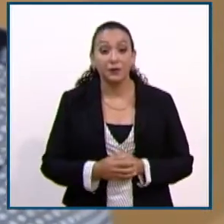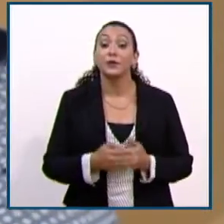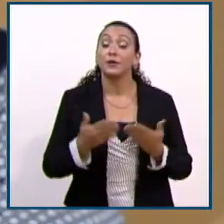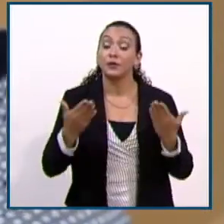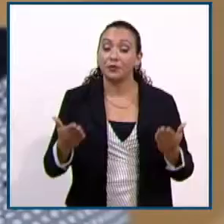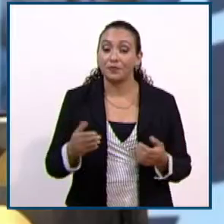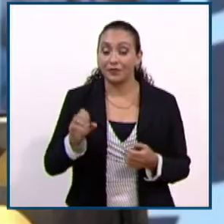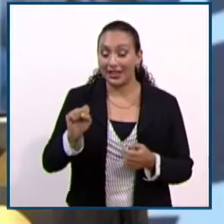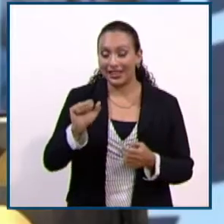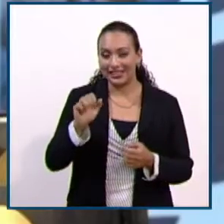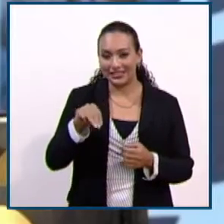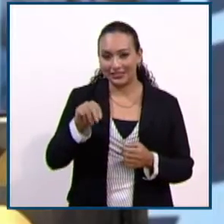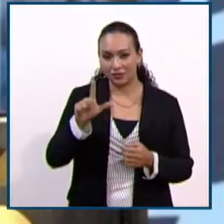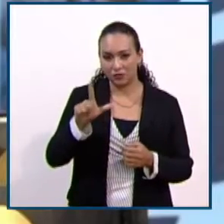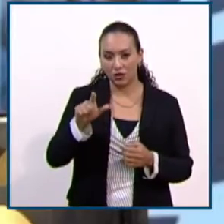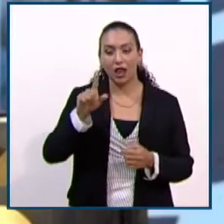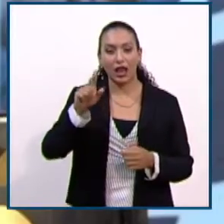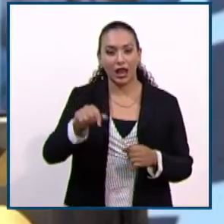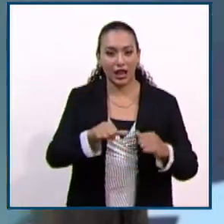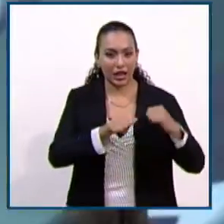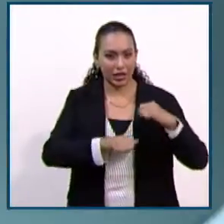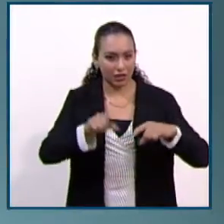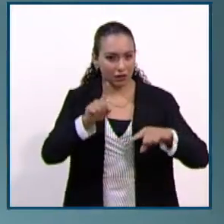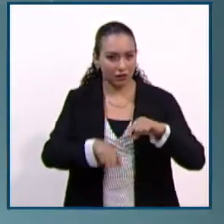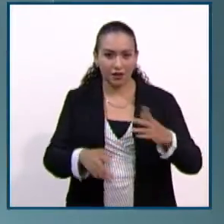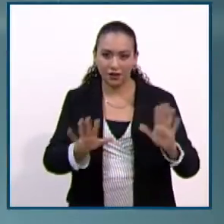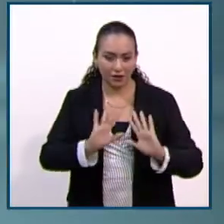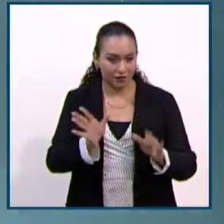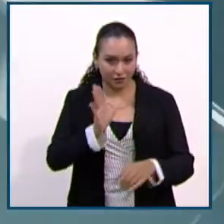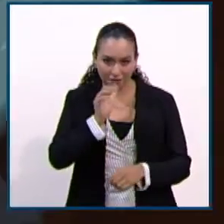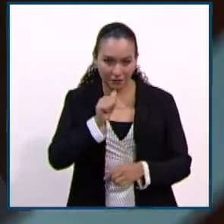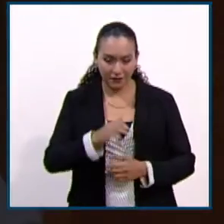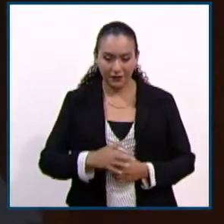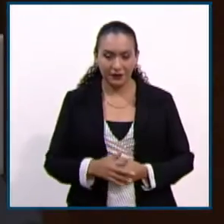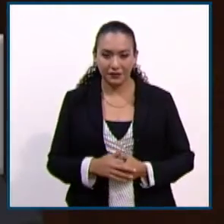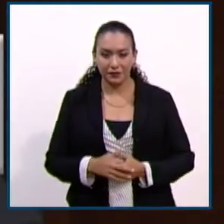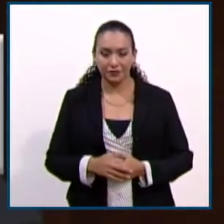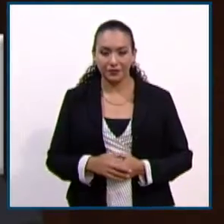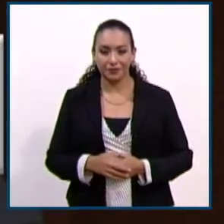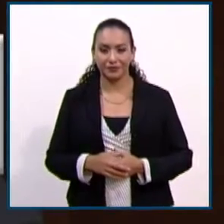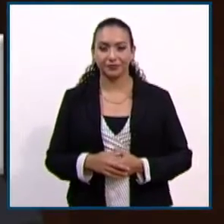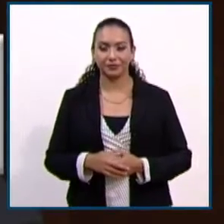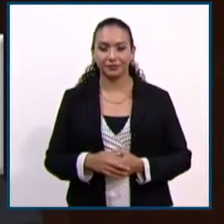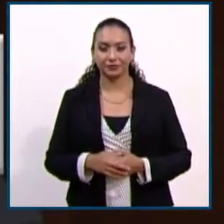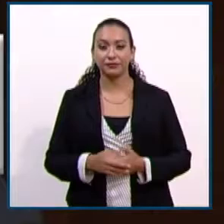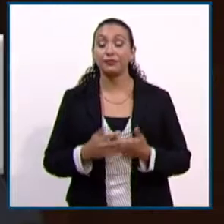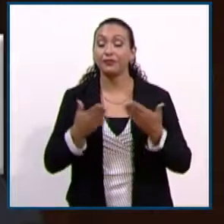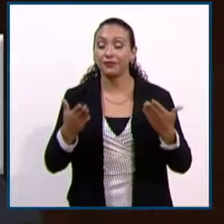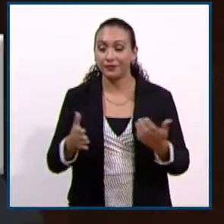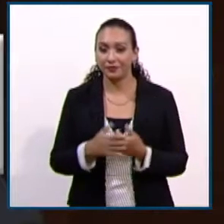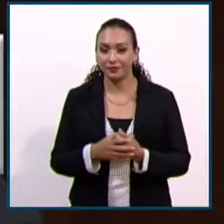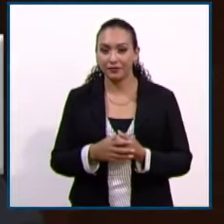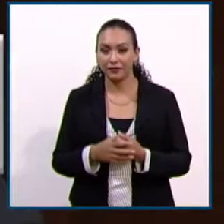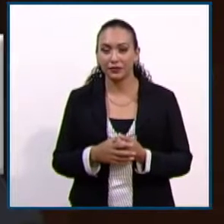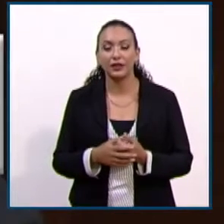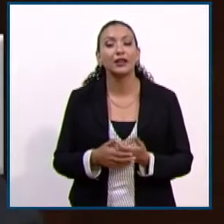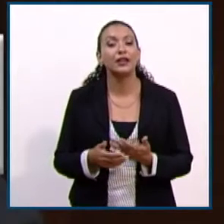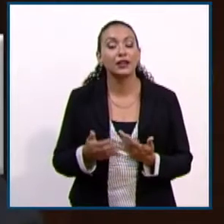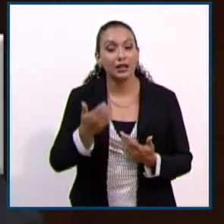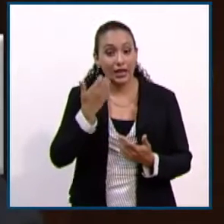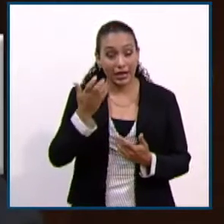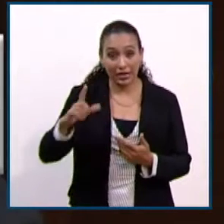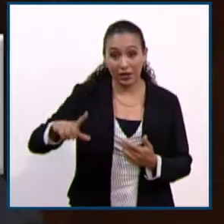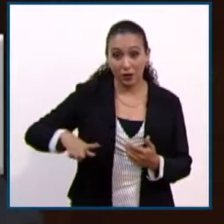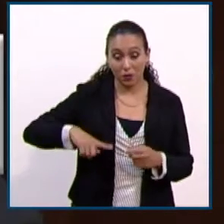forma, Samuel García no será separado del cargo. En realidad, se trata de la destitución del